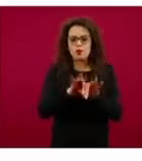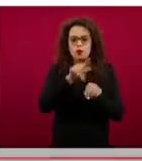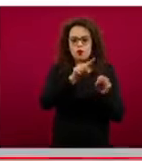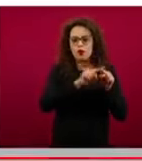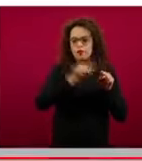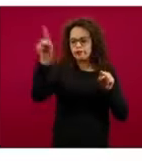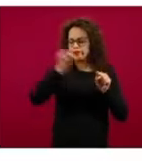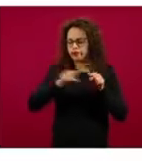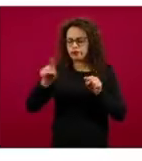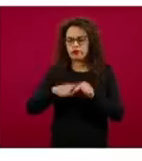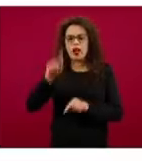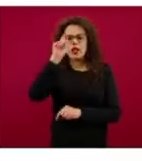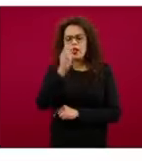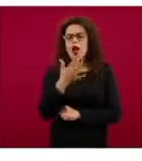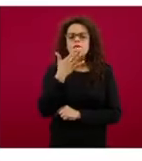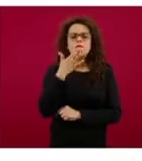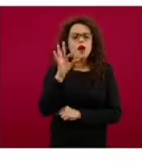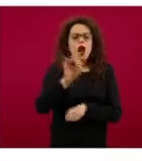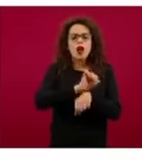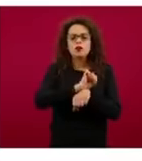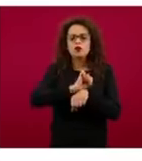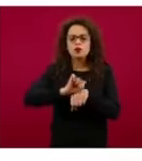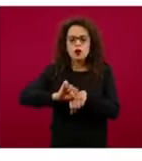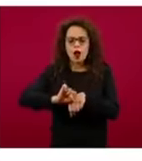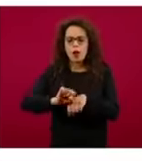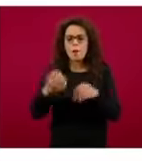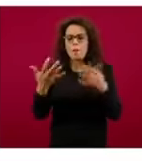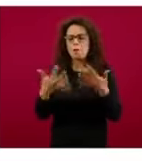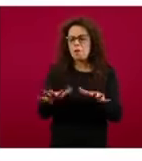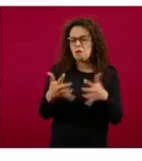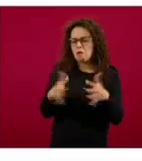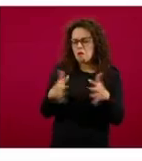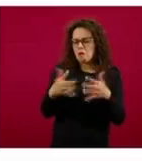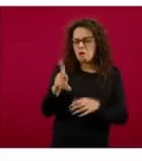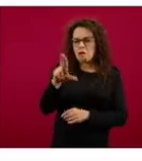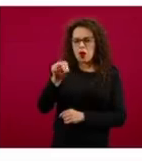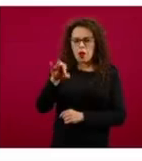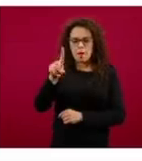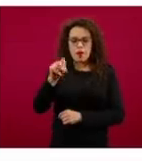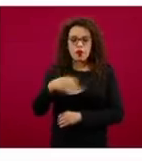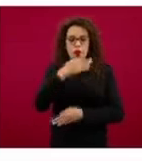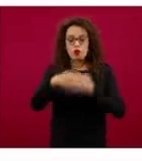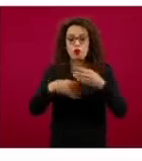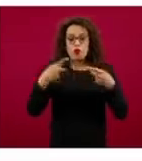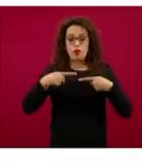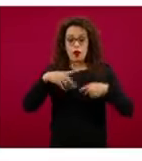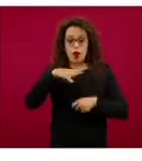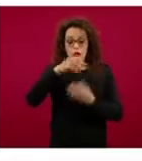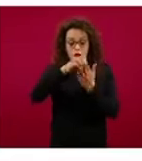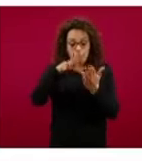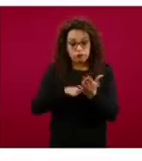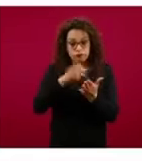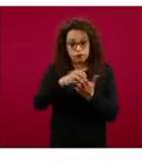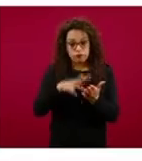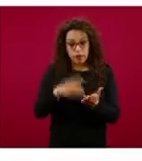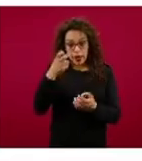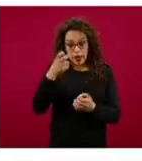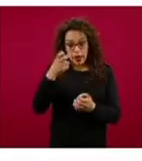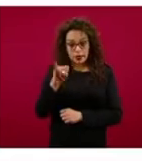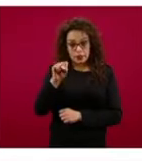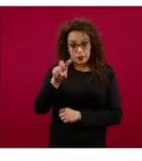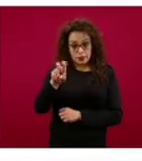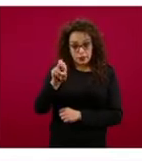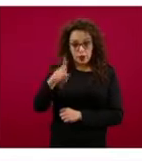una correlación sencilla del tiempo promedio de todos los pacientes que están registrados en el CISVER en cada una de las